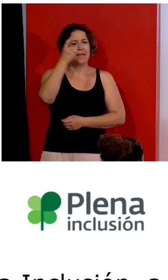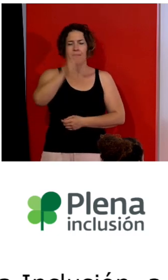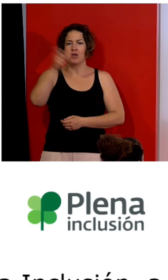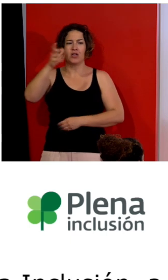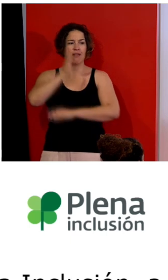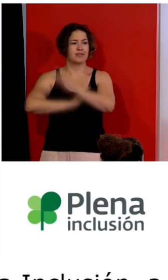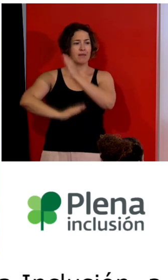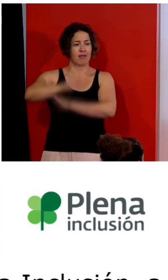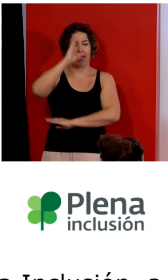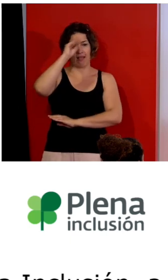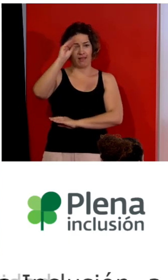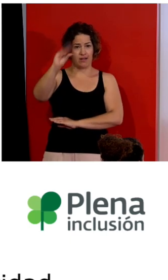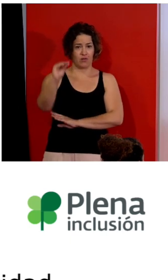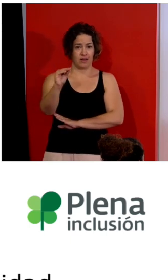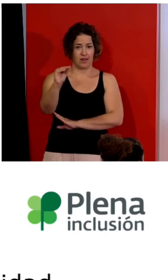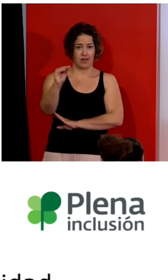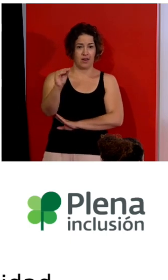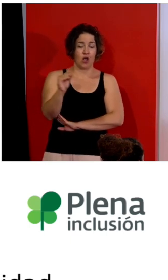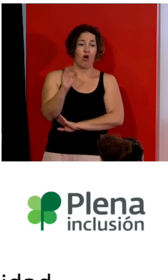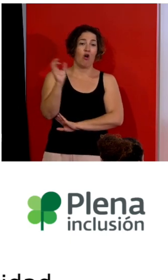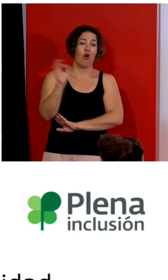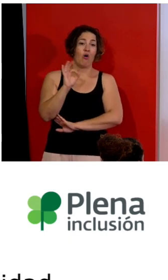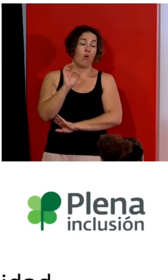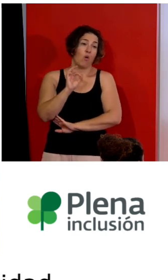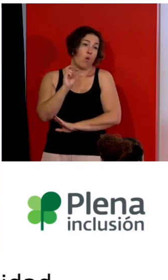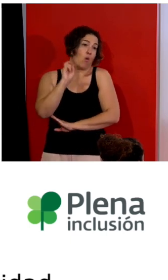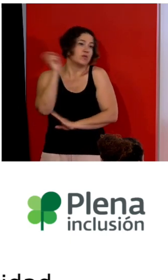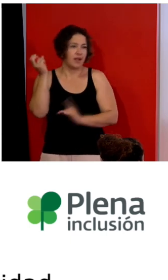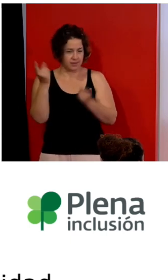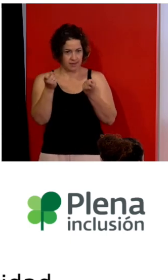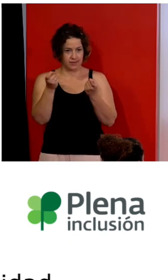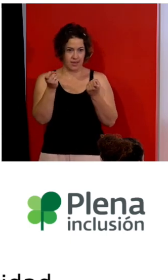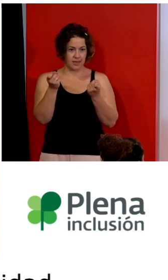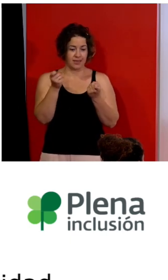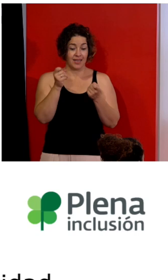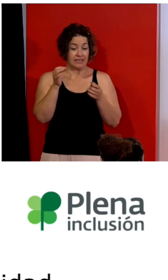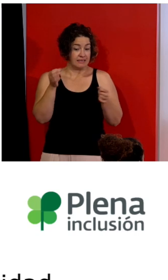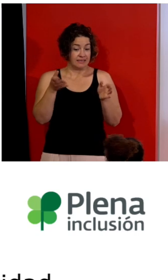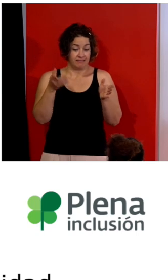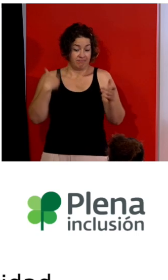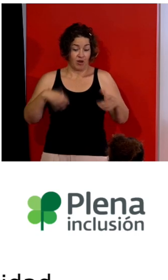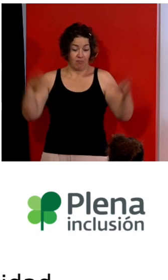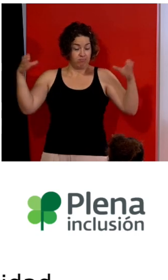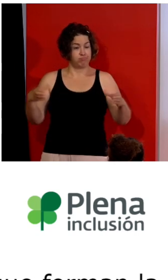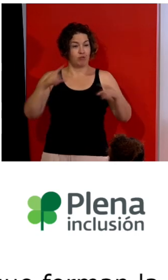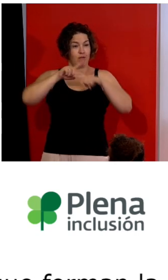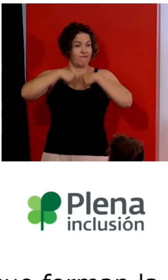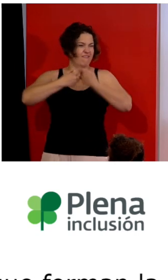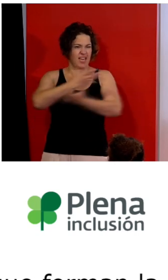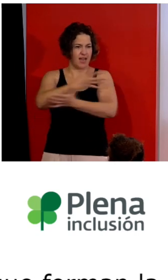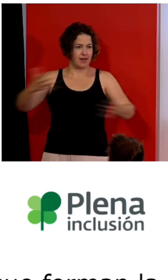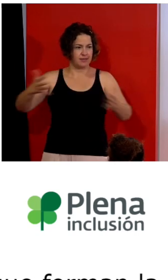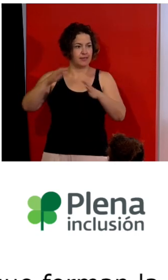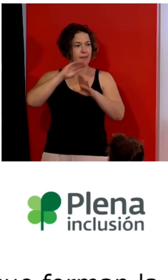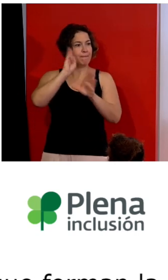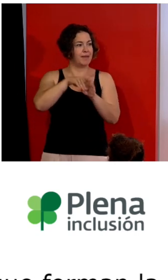discapacidad intelectual o con otras necesidades que forman la gran familia de Plena Inclusión, que se